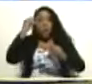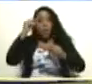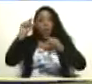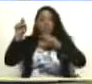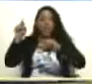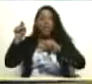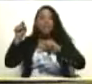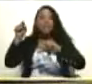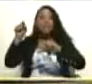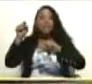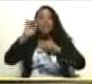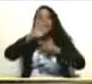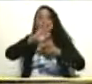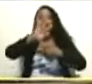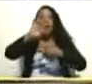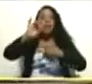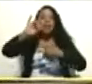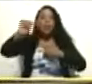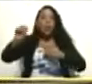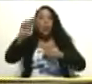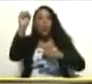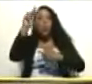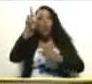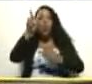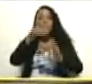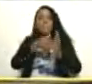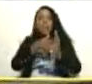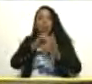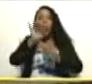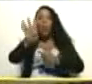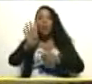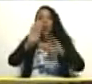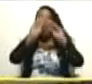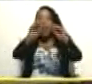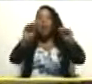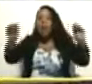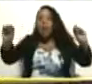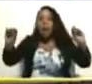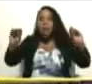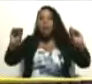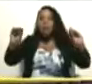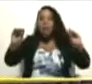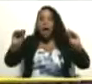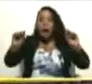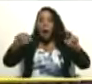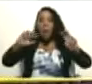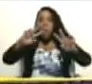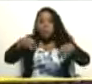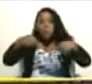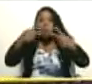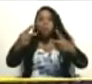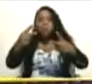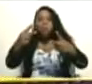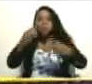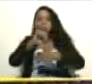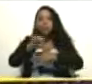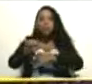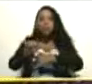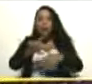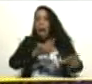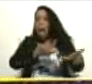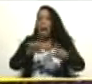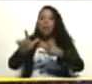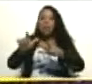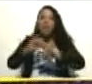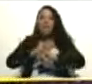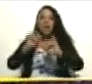3 de junio 2004, convocó a referéndum revocatorio. Listo, se acabó el